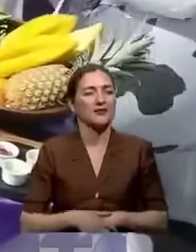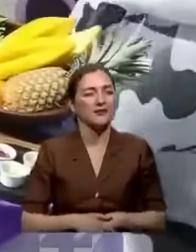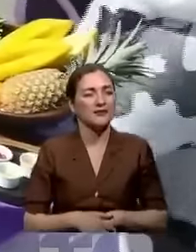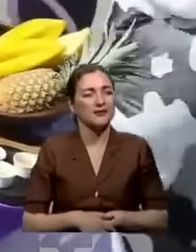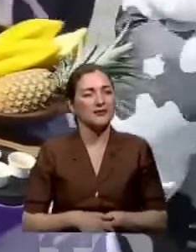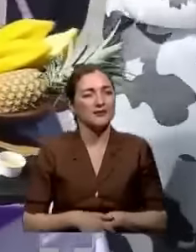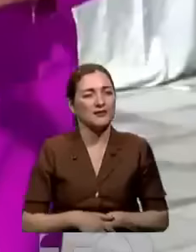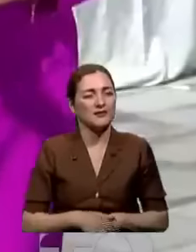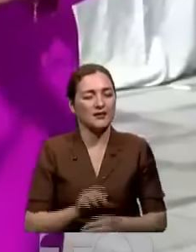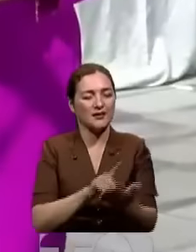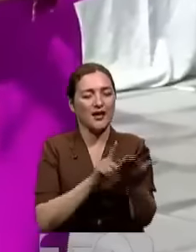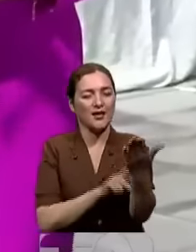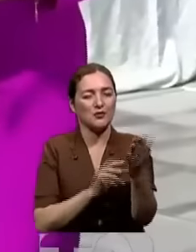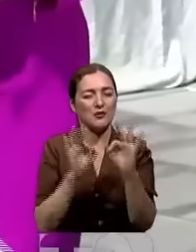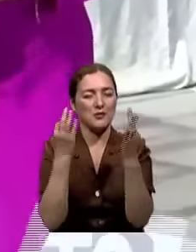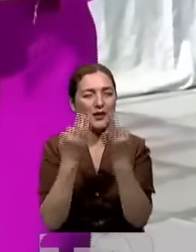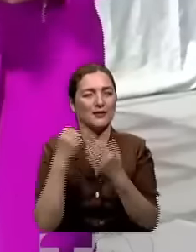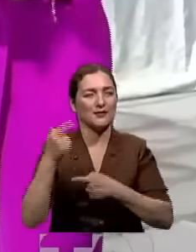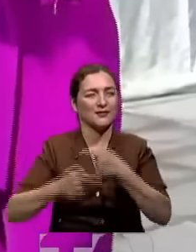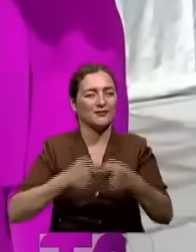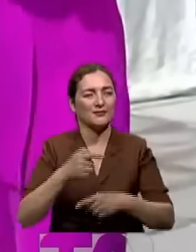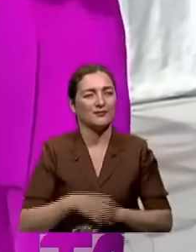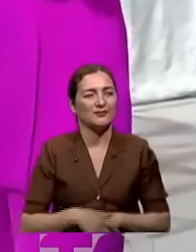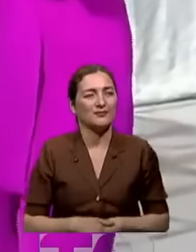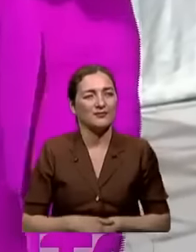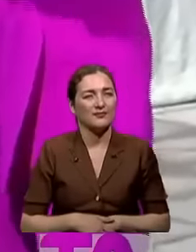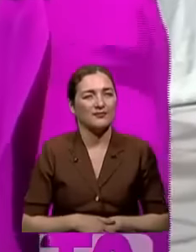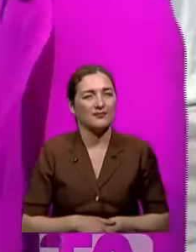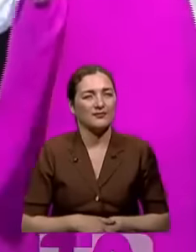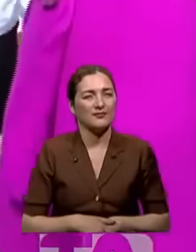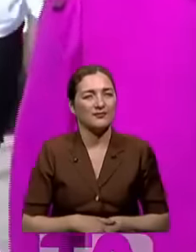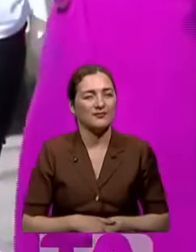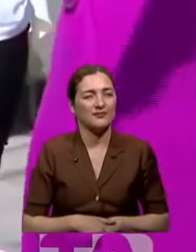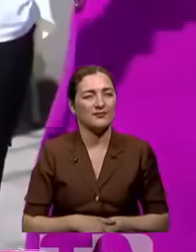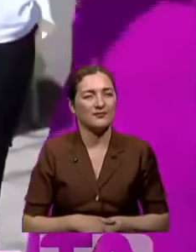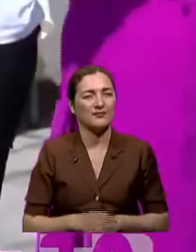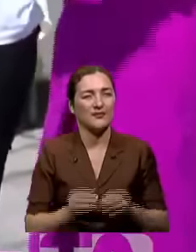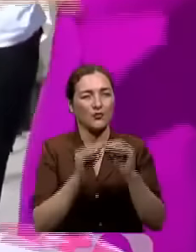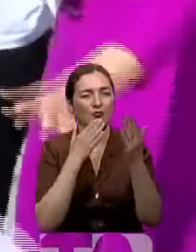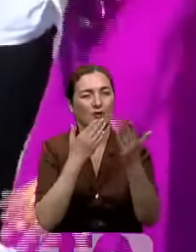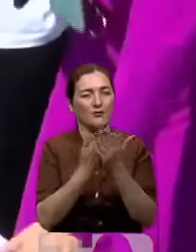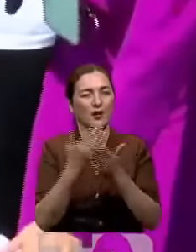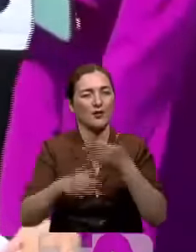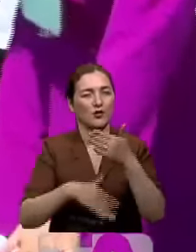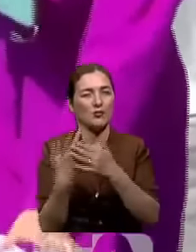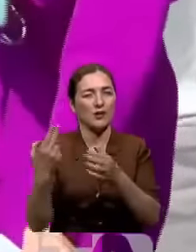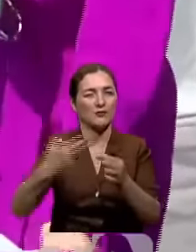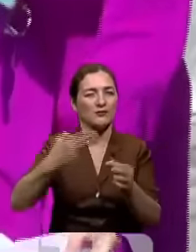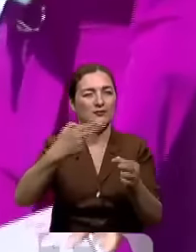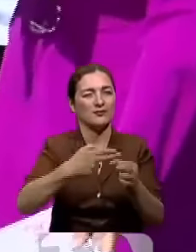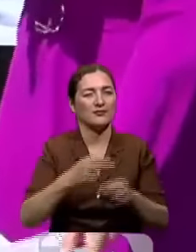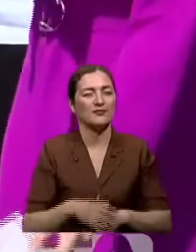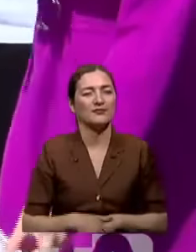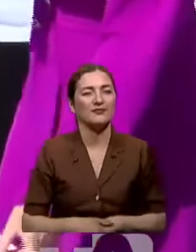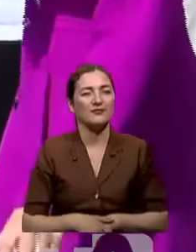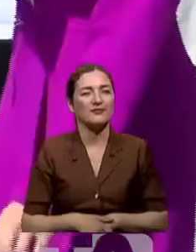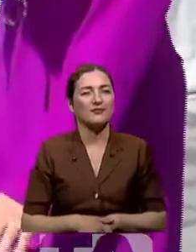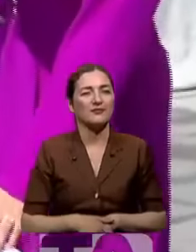muera. Eso sí es verdad, que nunca muera. Muy bien, nunca recibe muera, el premio, muchísimas entonces, gracias. Recibe el premio chefs. La Posada del